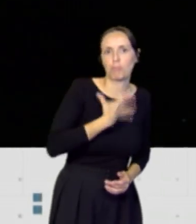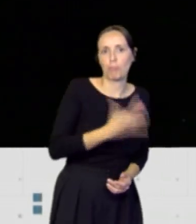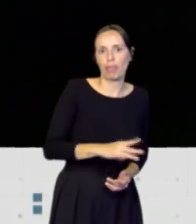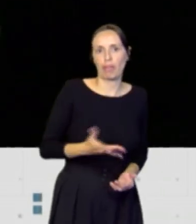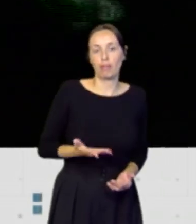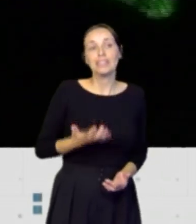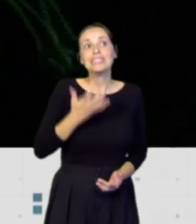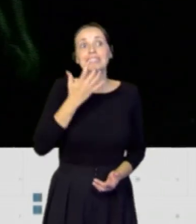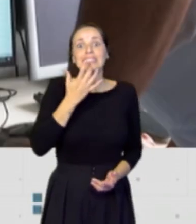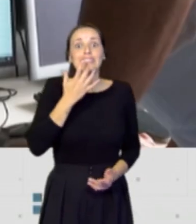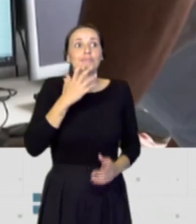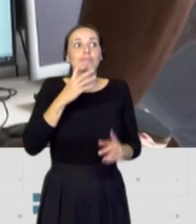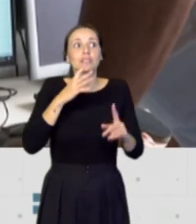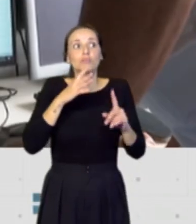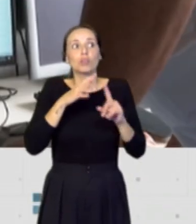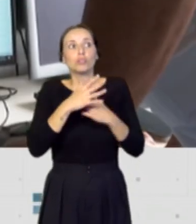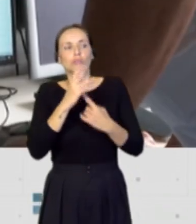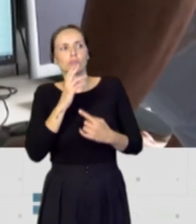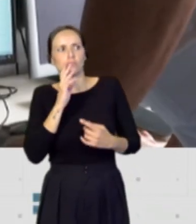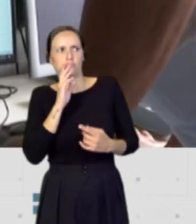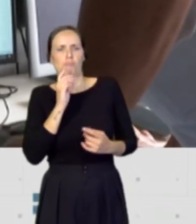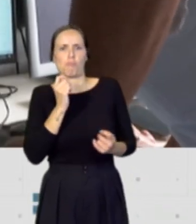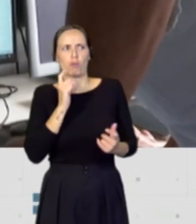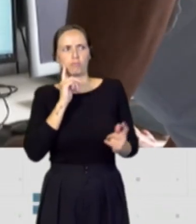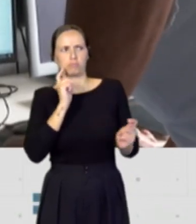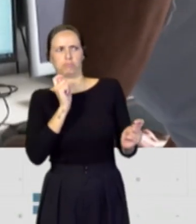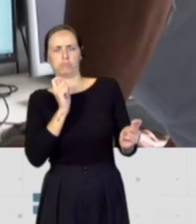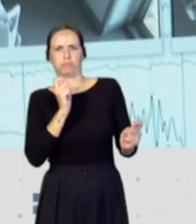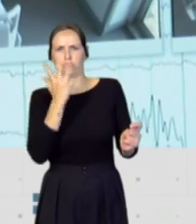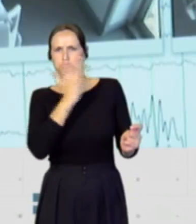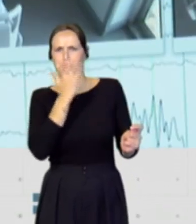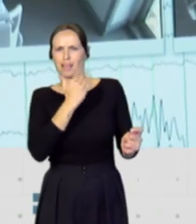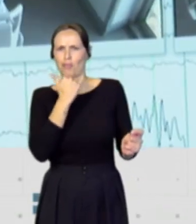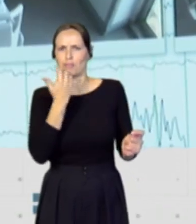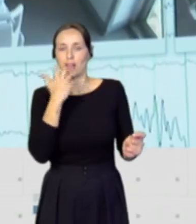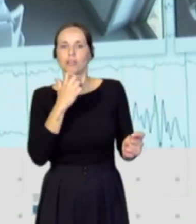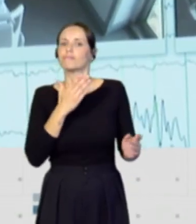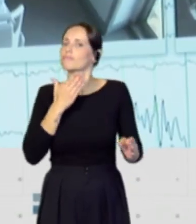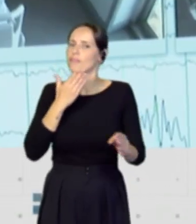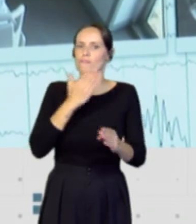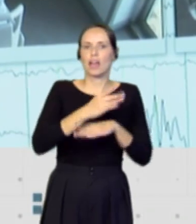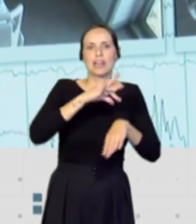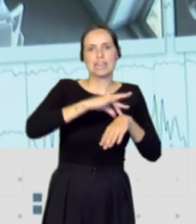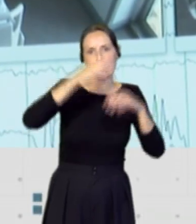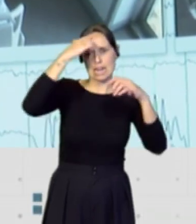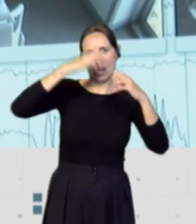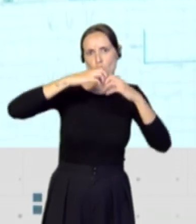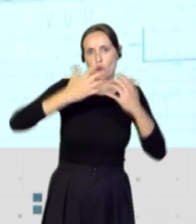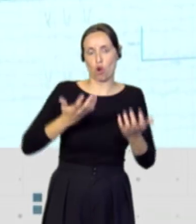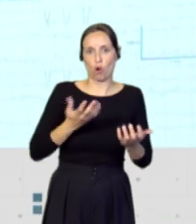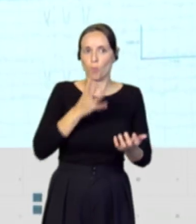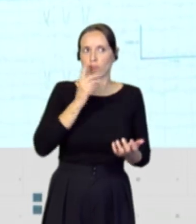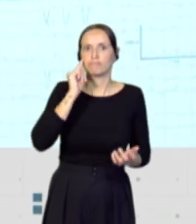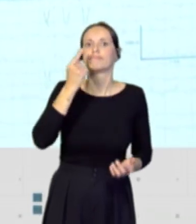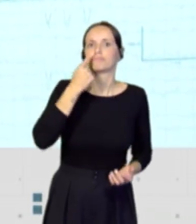de situaciones un poco de alerta o que no nos cuadren es ir al neurólogo, porque es el neurólogo el que va a